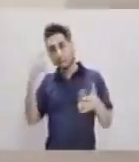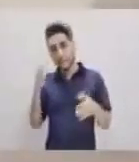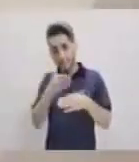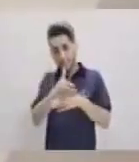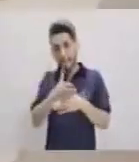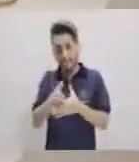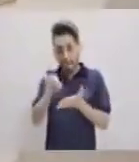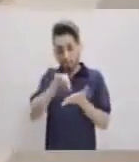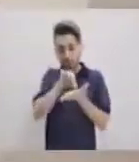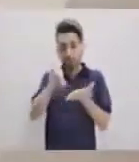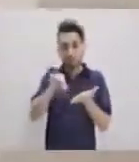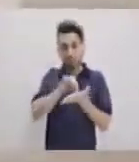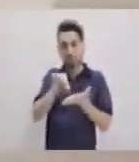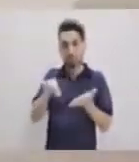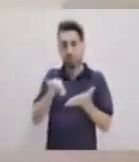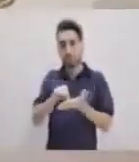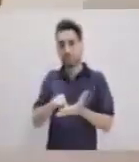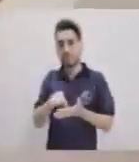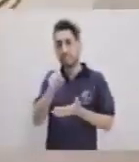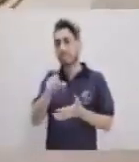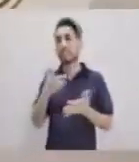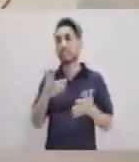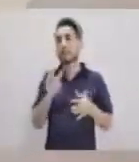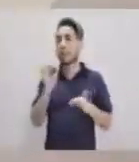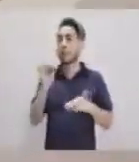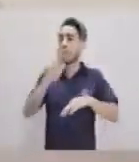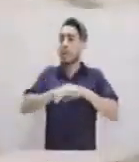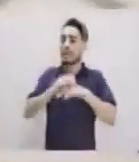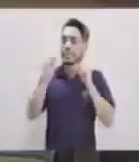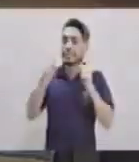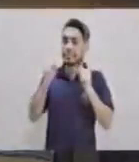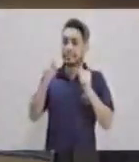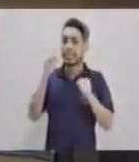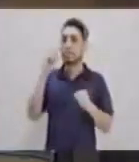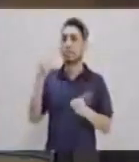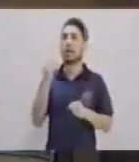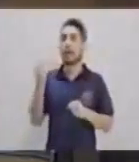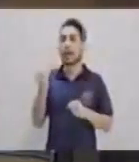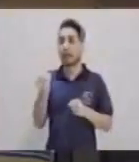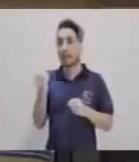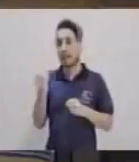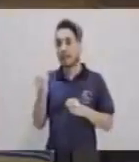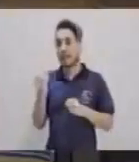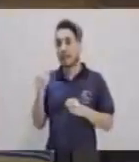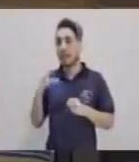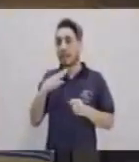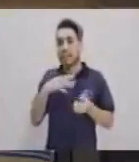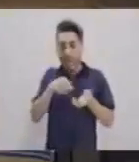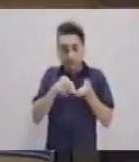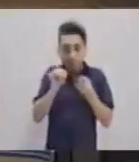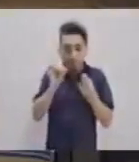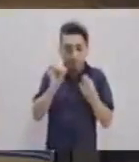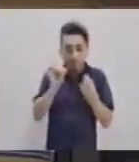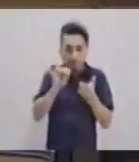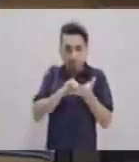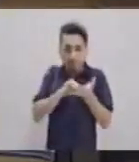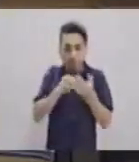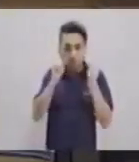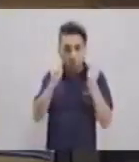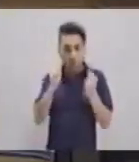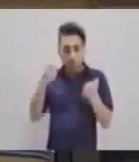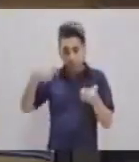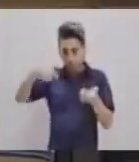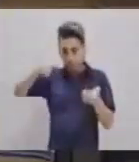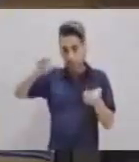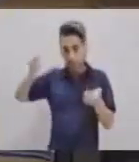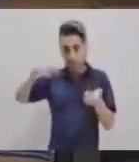grabado sobre la superficie de madera. La madera es un poquito más complicada en el sentido de que como tiene una fibra, entonces cuesta un